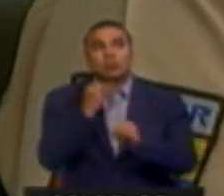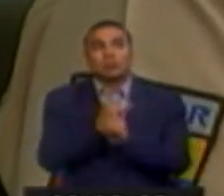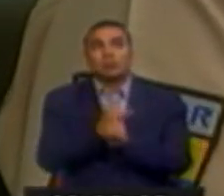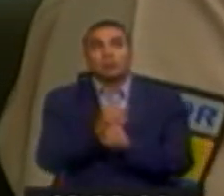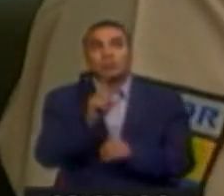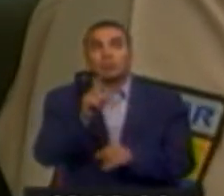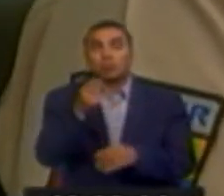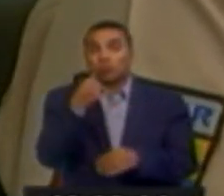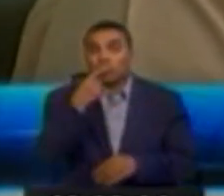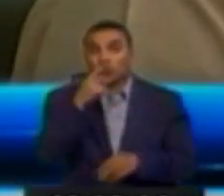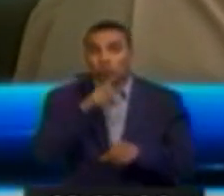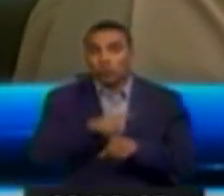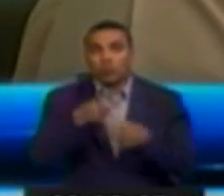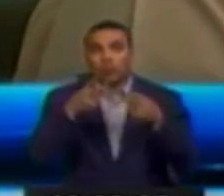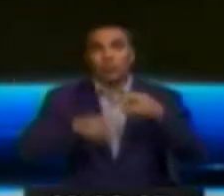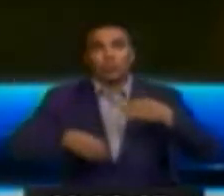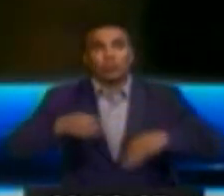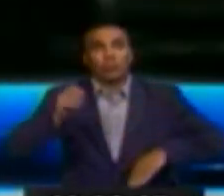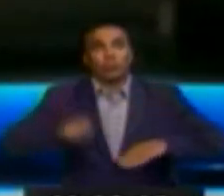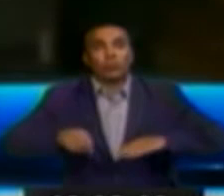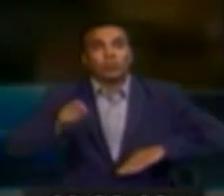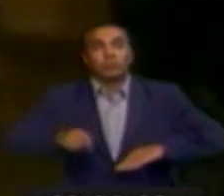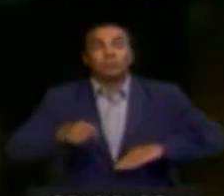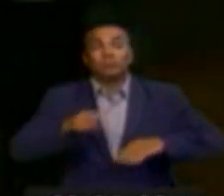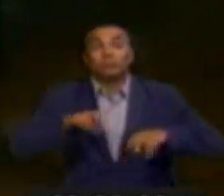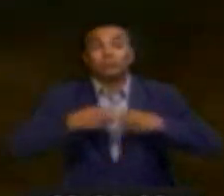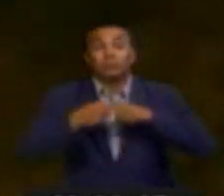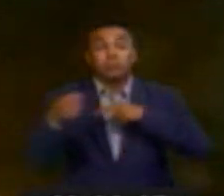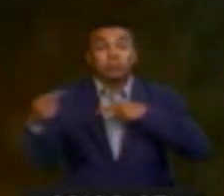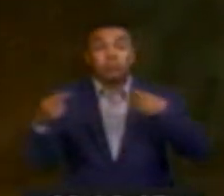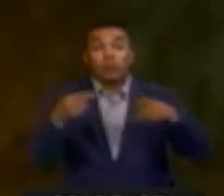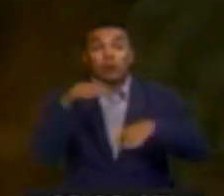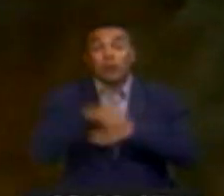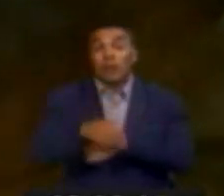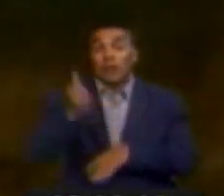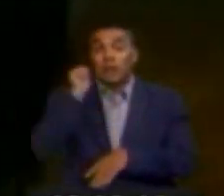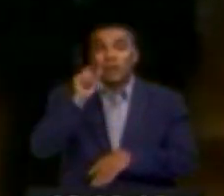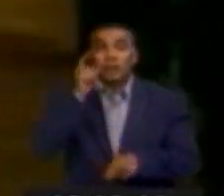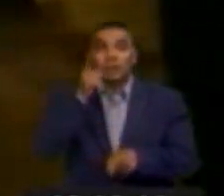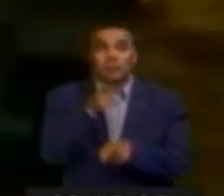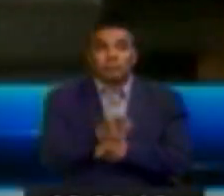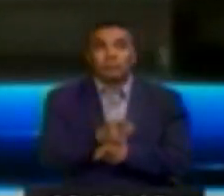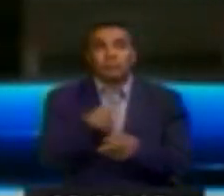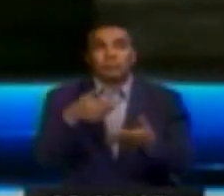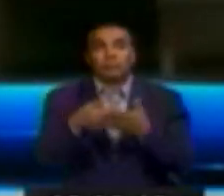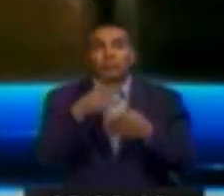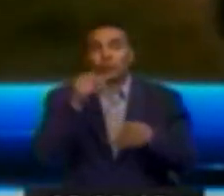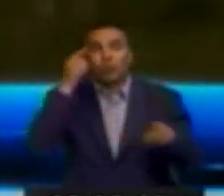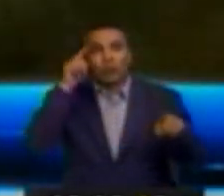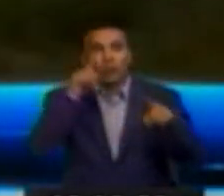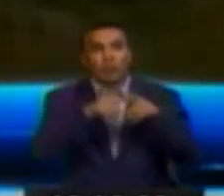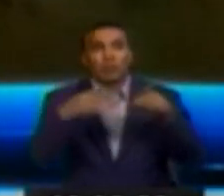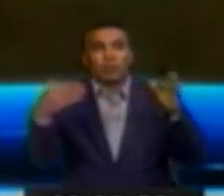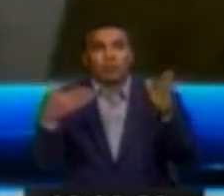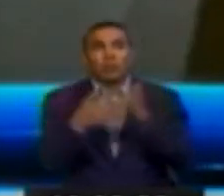de la parte médica como la parte judicial. Los disturbios generados la tarde de ayer formaron parte de las medidas de rechazo en